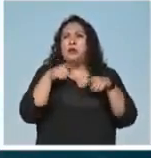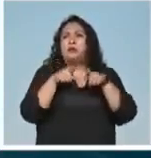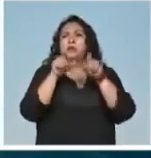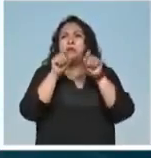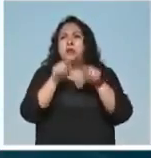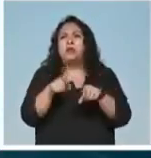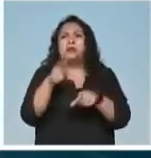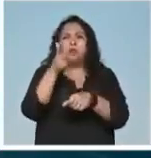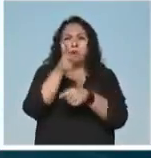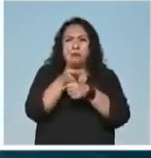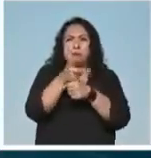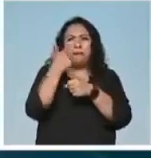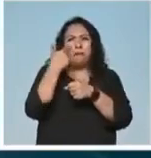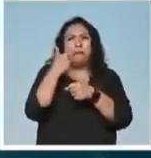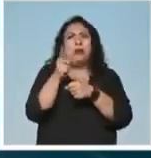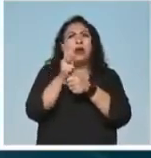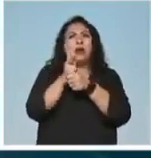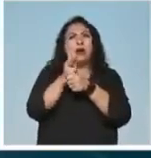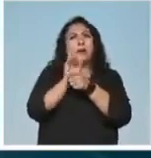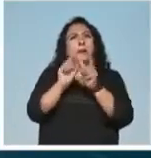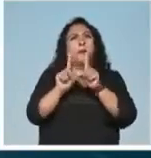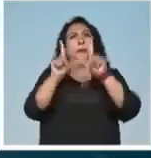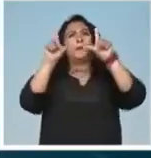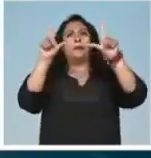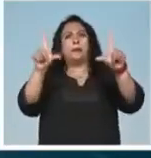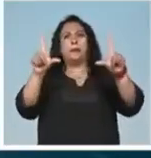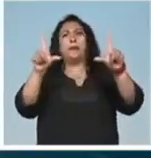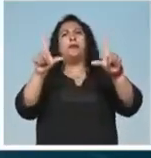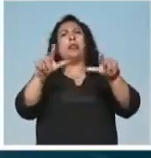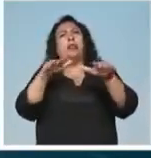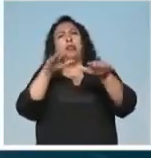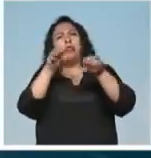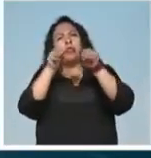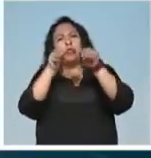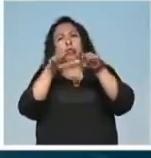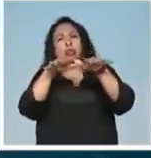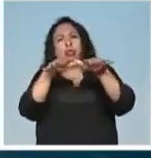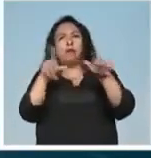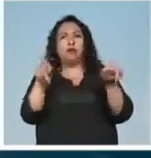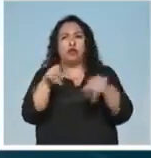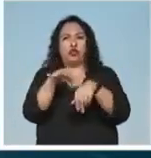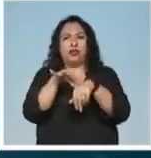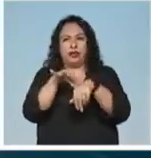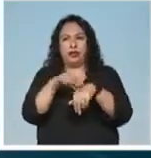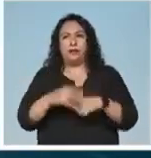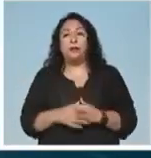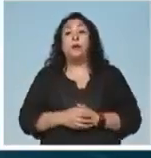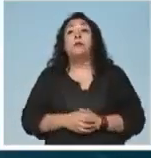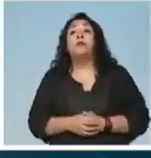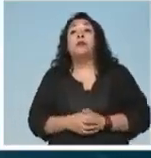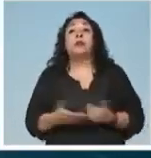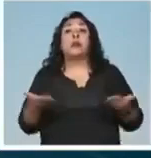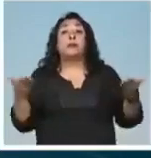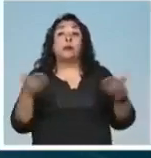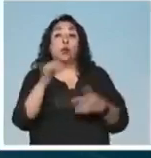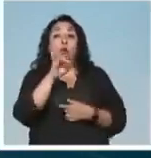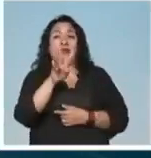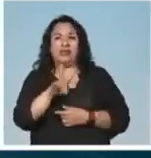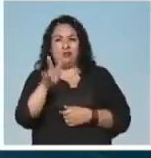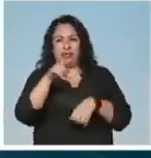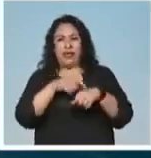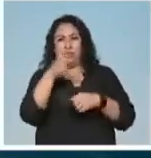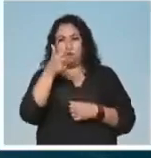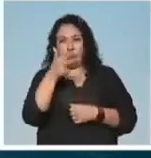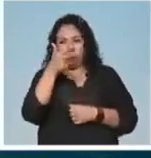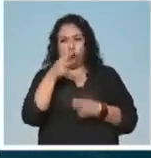es captada con cámara para ser transmitida en una pantalla junto con efectos especiales y música en vivo. Se presentará jueves y viernes a